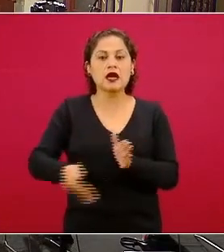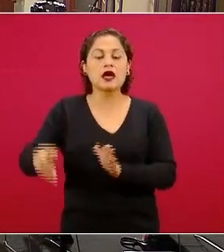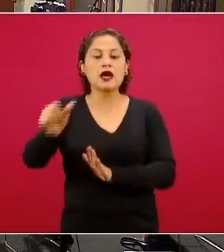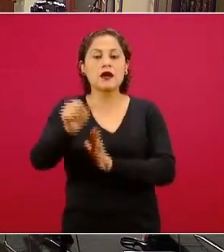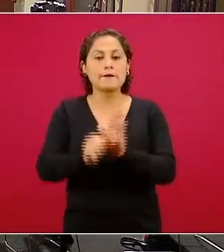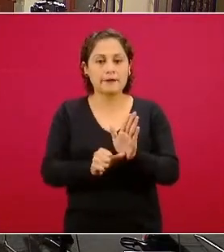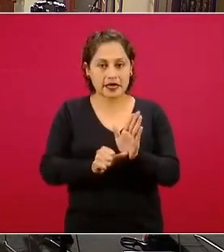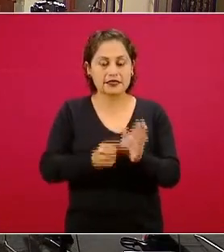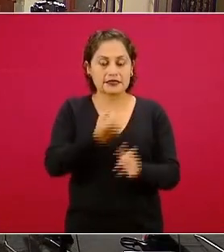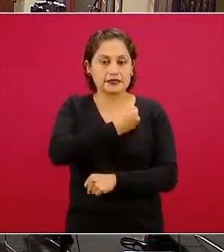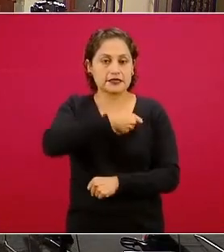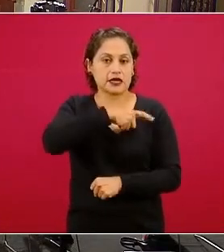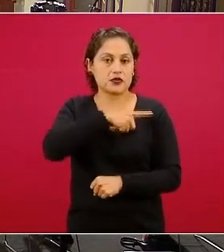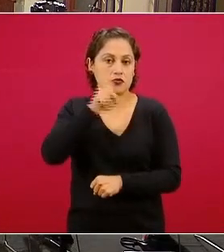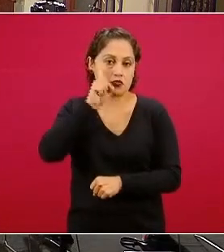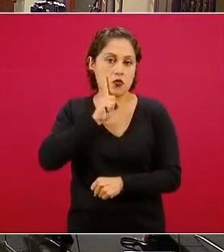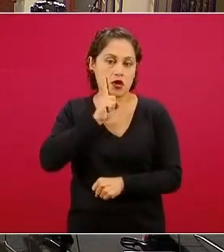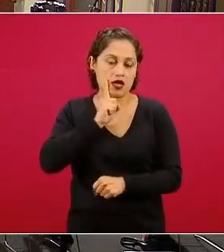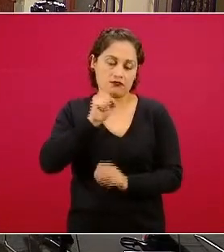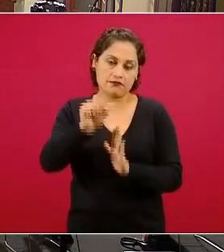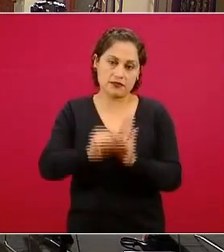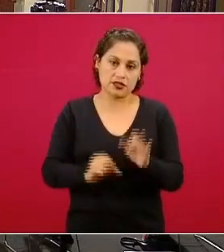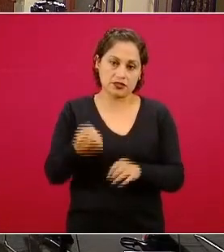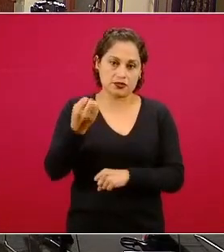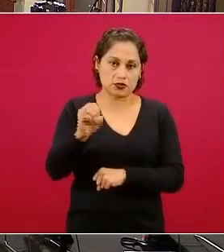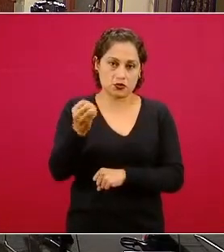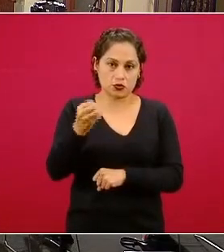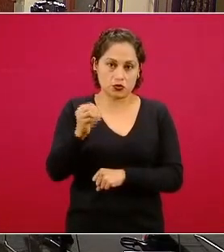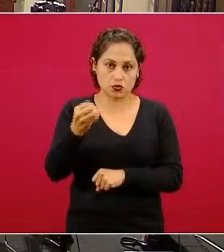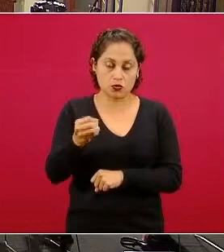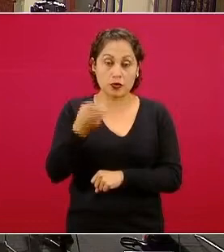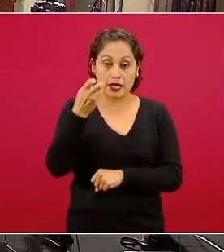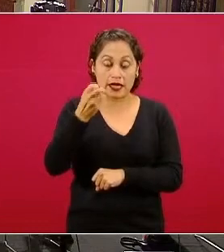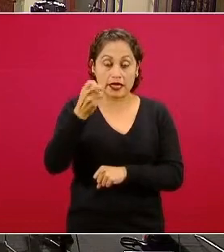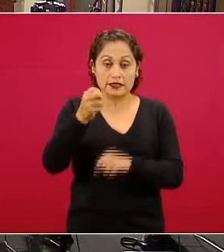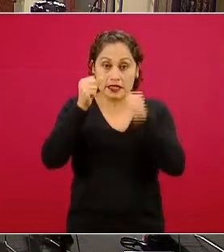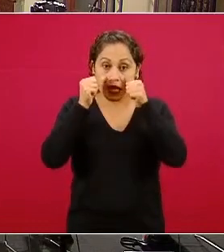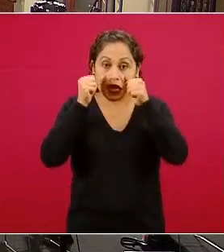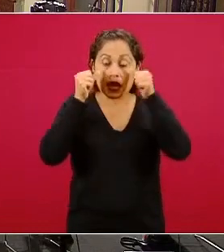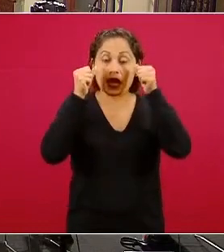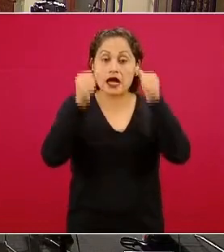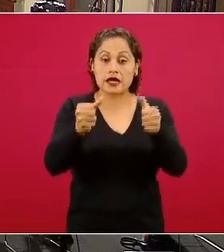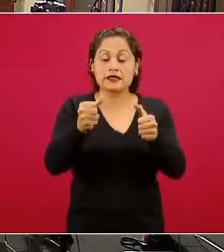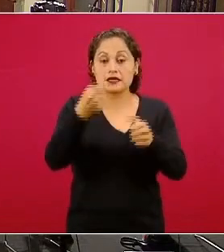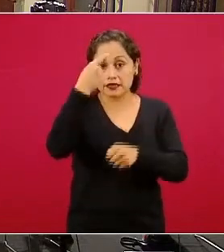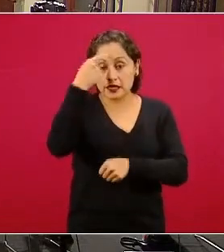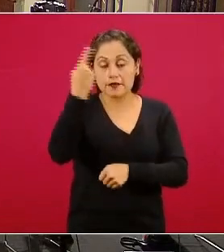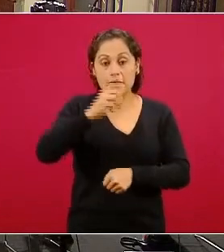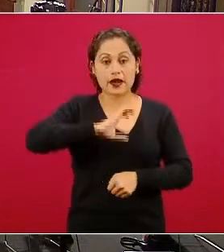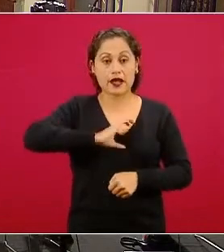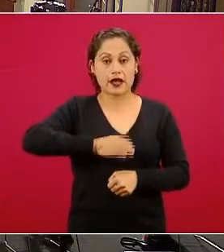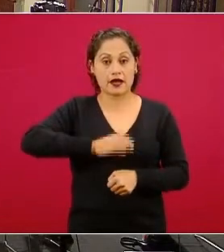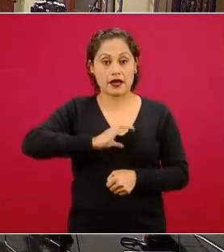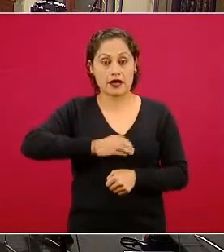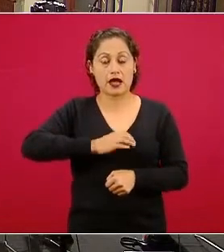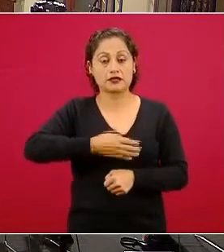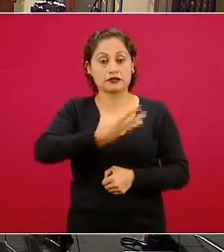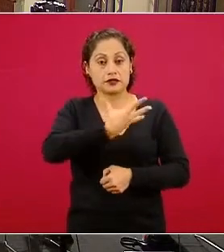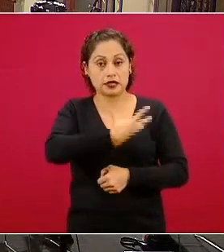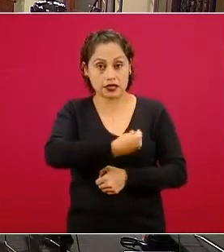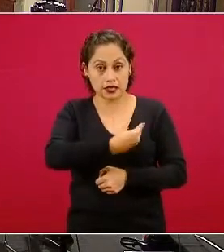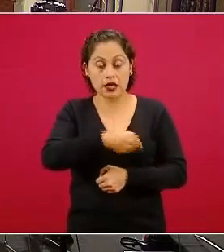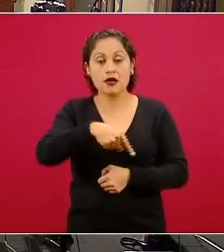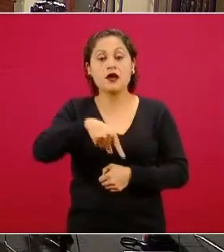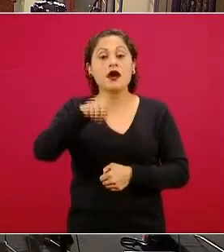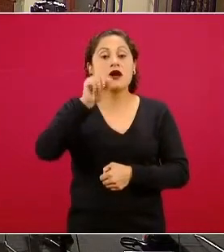mujer, que es el mes de octubre, en particular en el énfasis en la prevención del cáncer de mama. El cáncer de mama es una de las lesiones